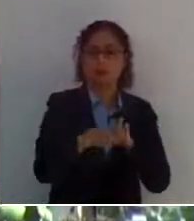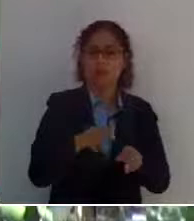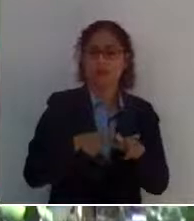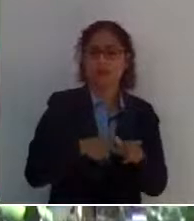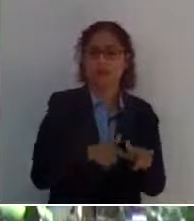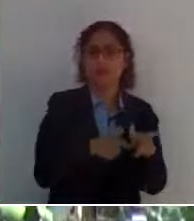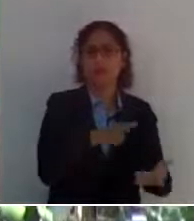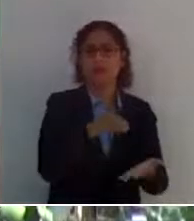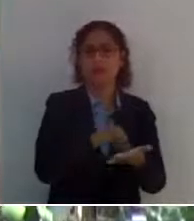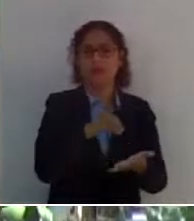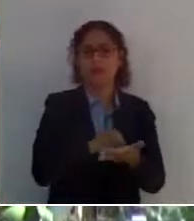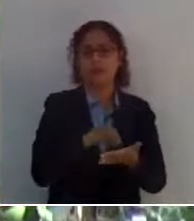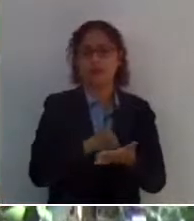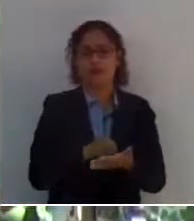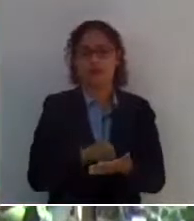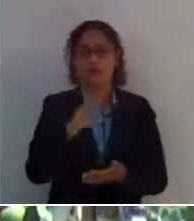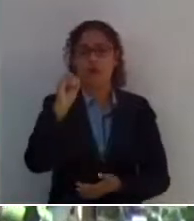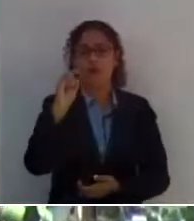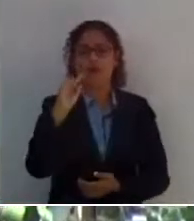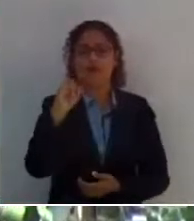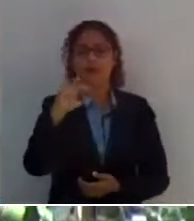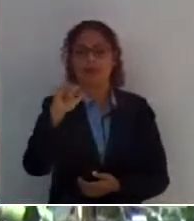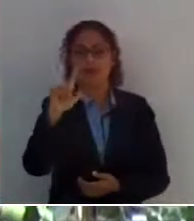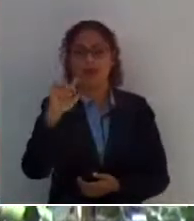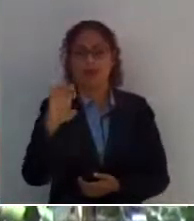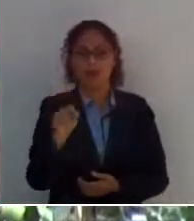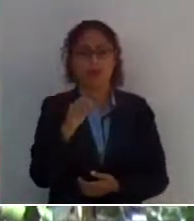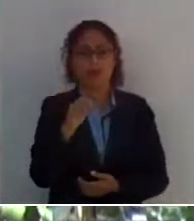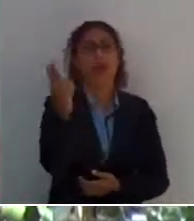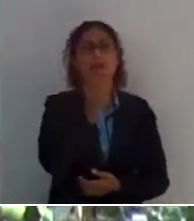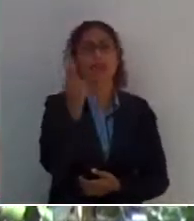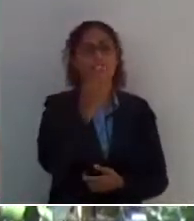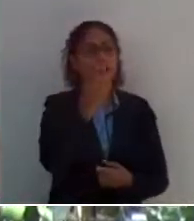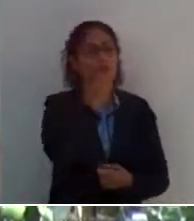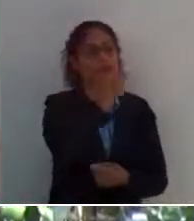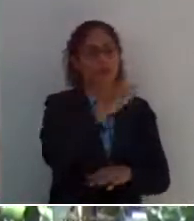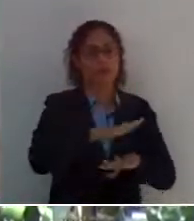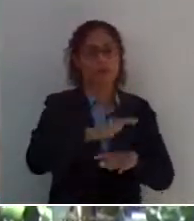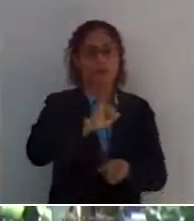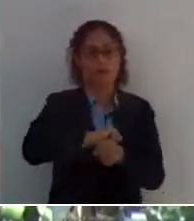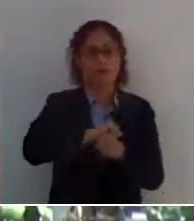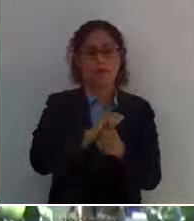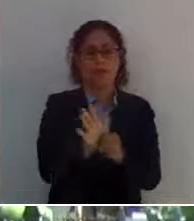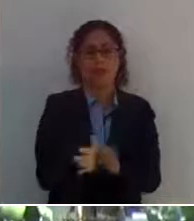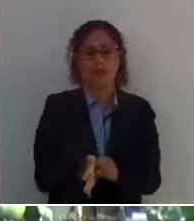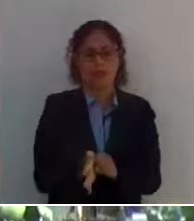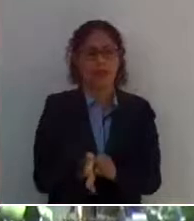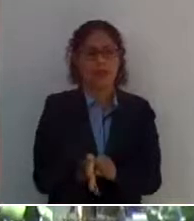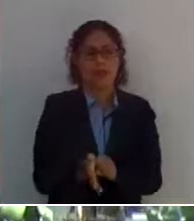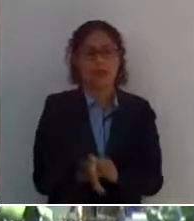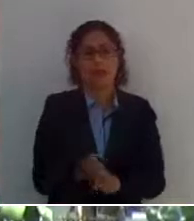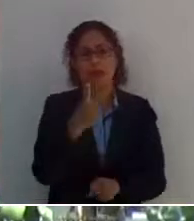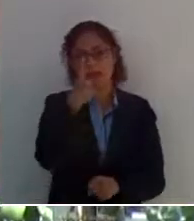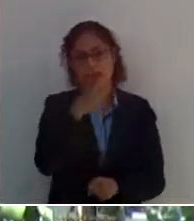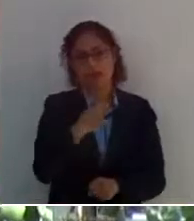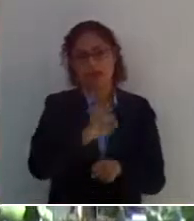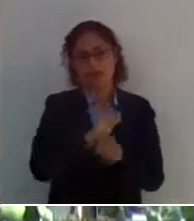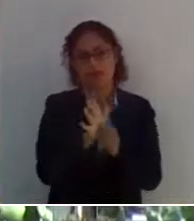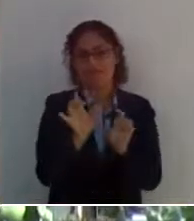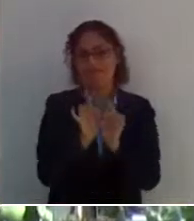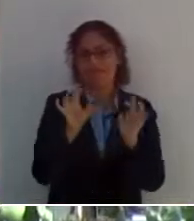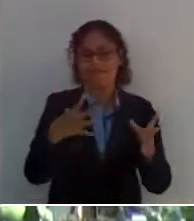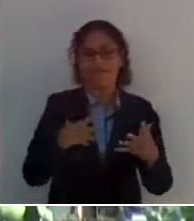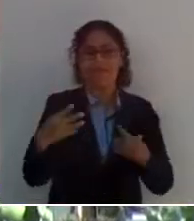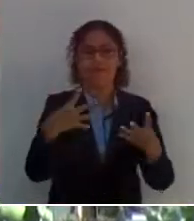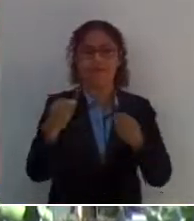llevado a cabo los oficiales, es importante precisar que a pesar de la pandemia derivada del COVID-19,